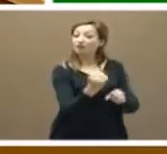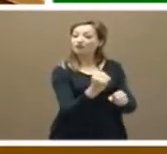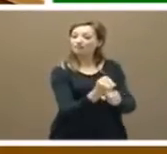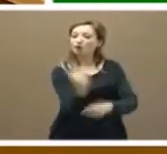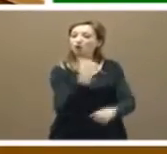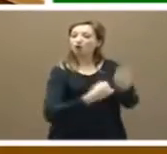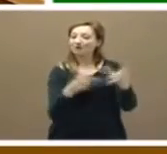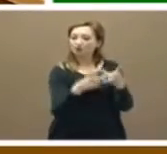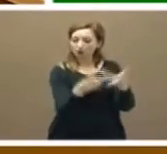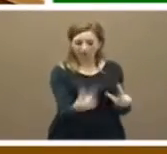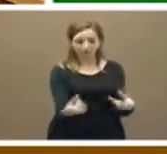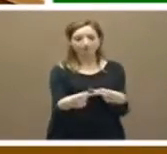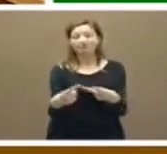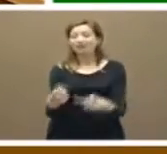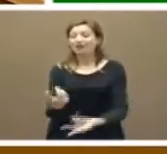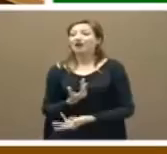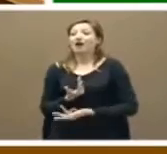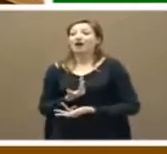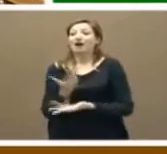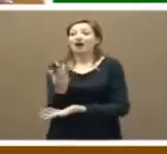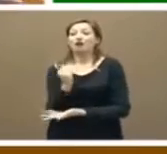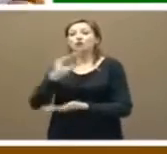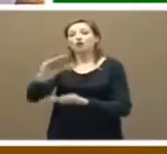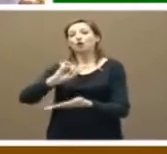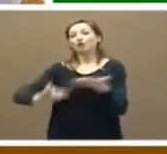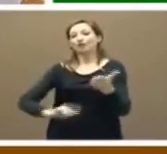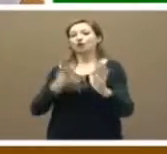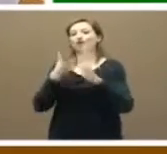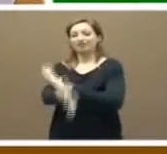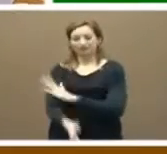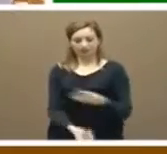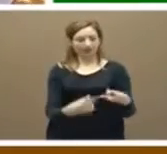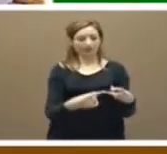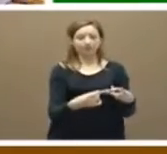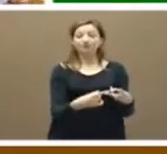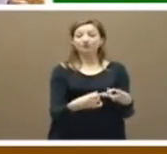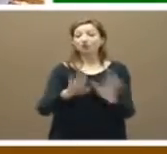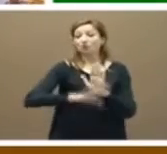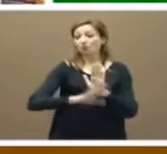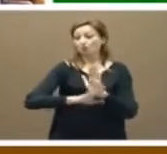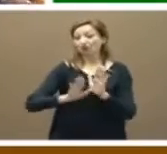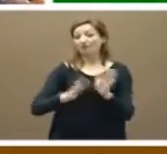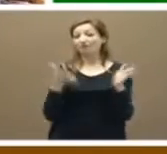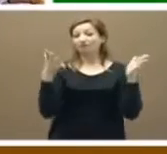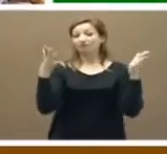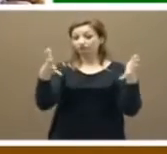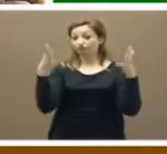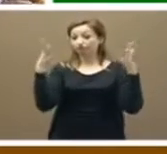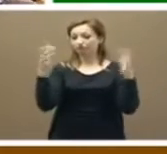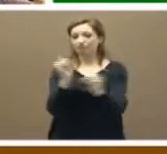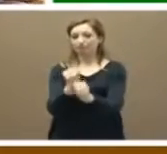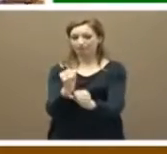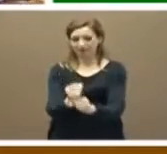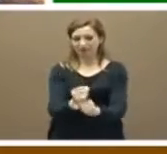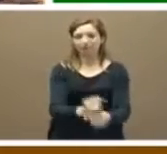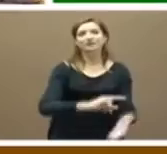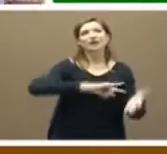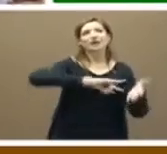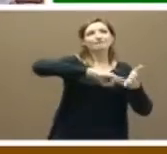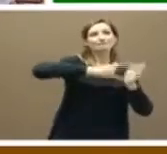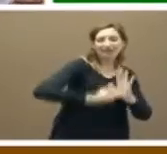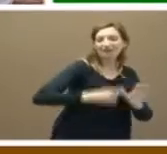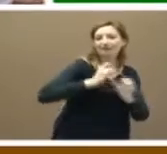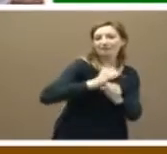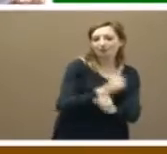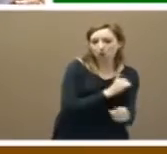economía social, ayudas a la contratación indefinida, programa de orientación para el empleo, plan de empleo autónomo,